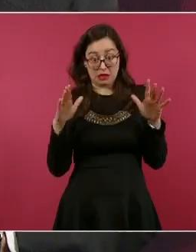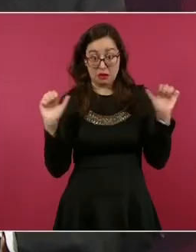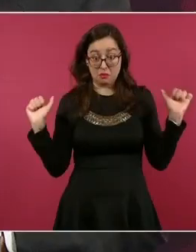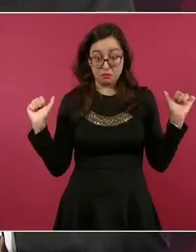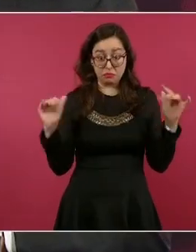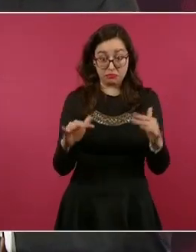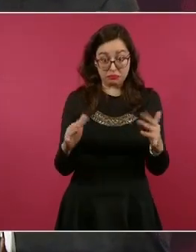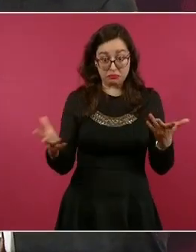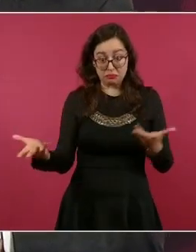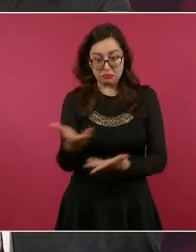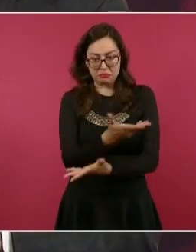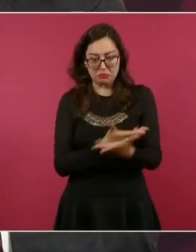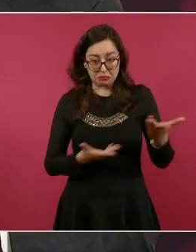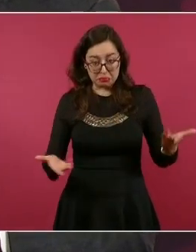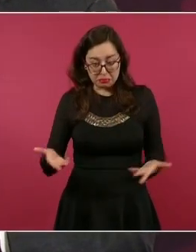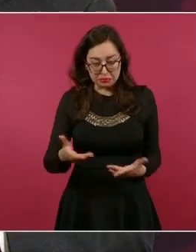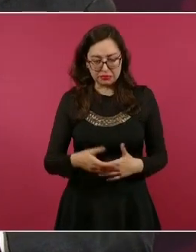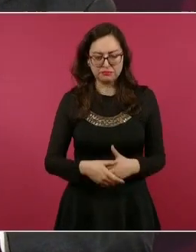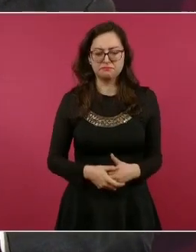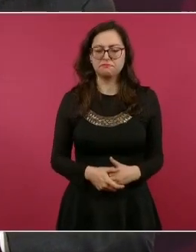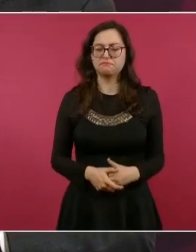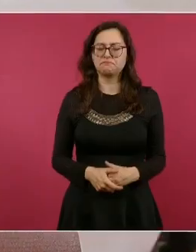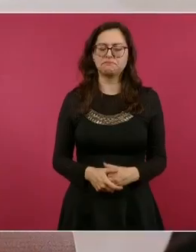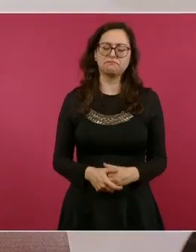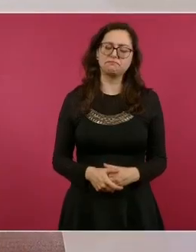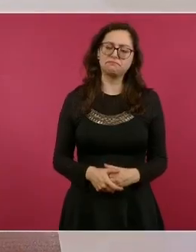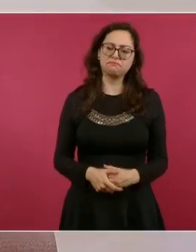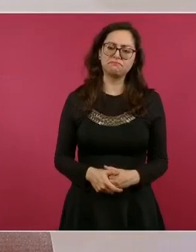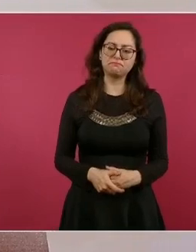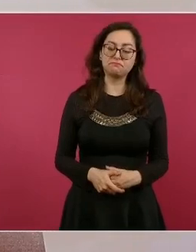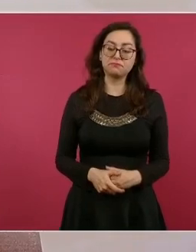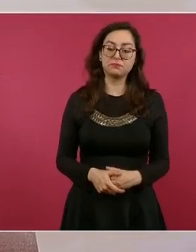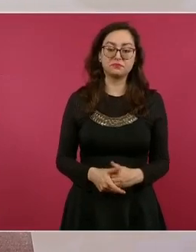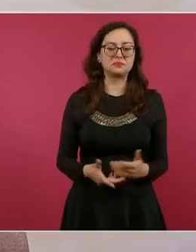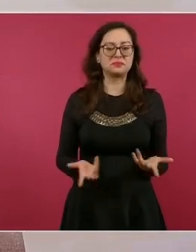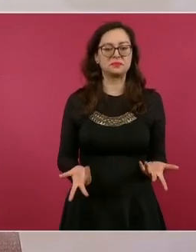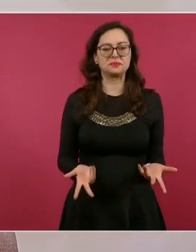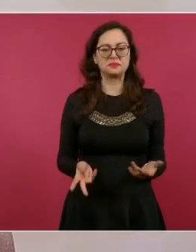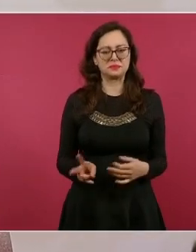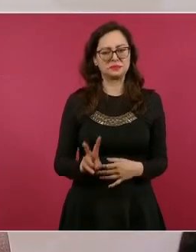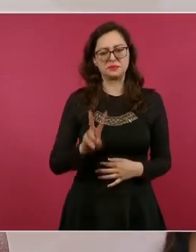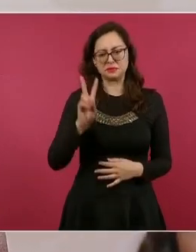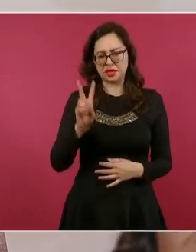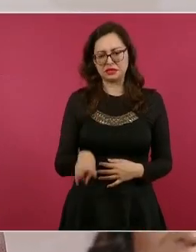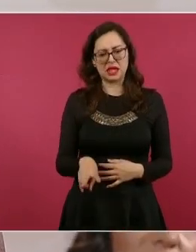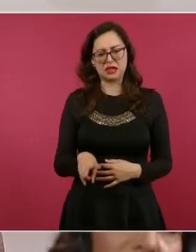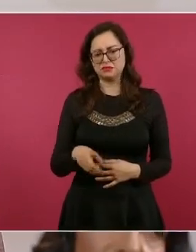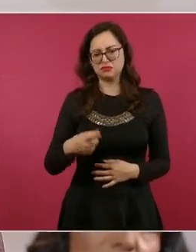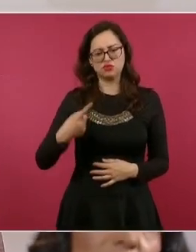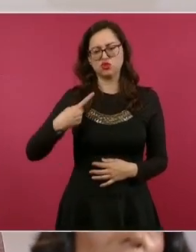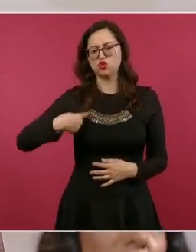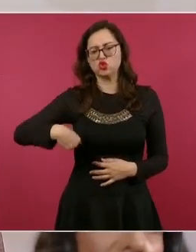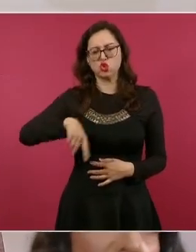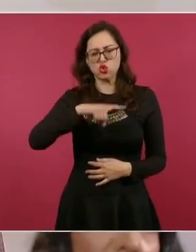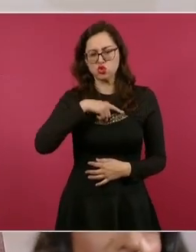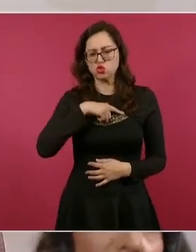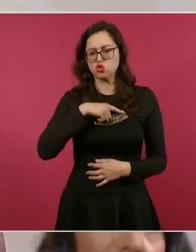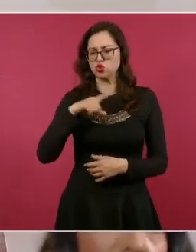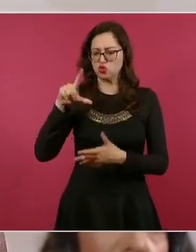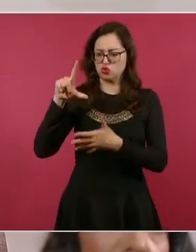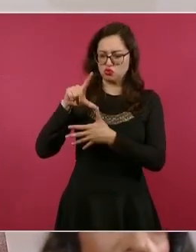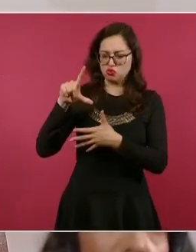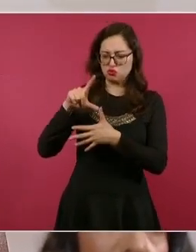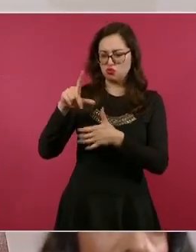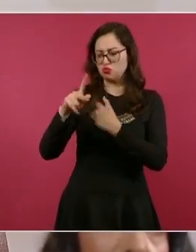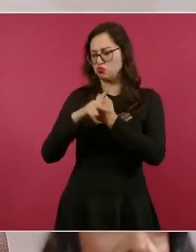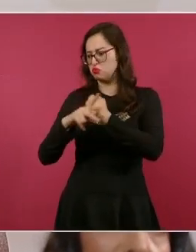Tenemos muy buena relación. La verdad es que agradecemos a todos los gobiernos de América